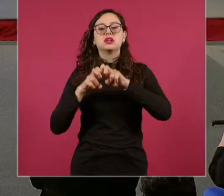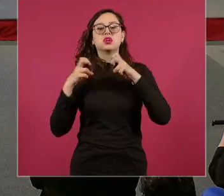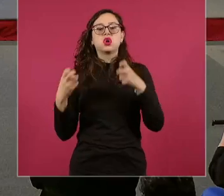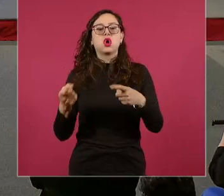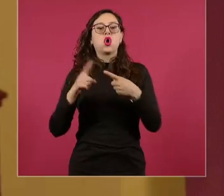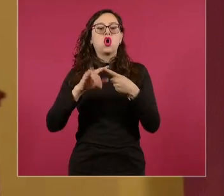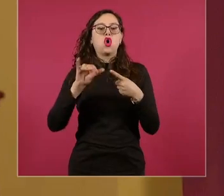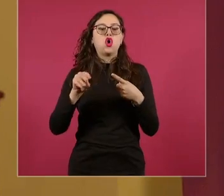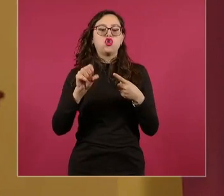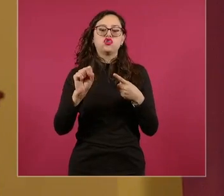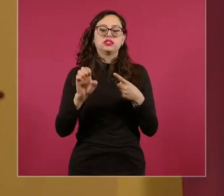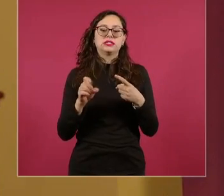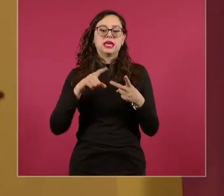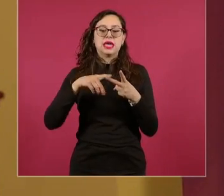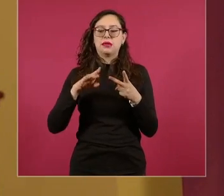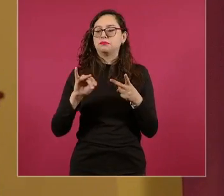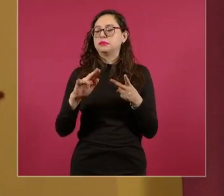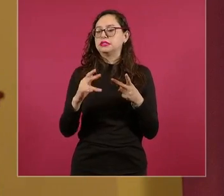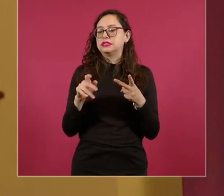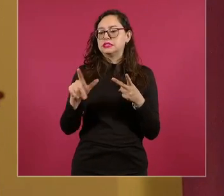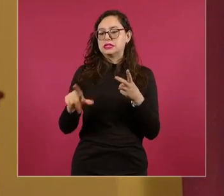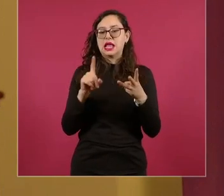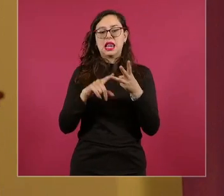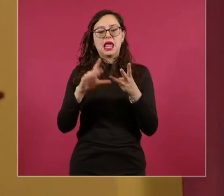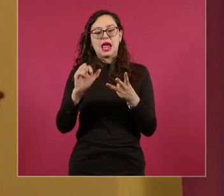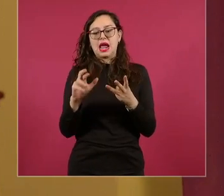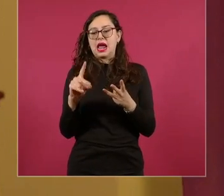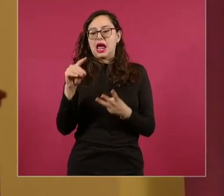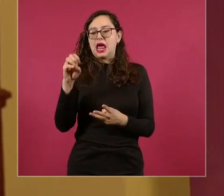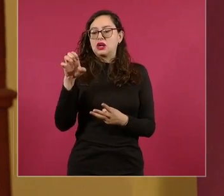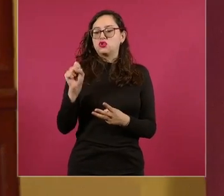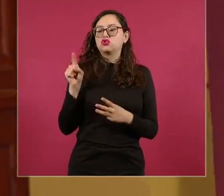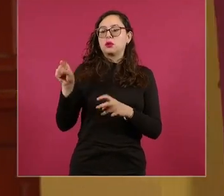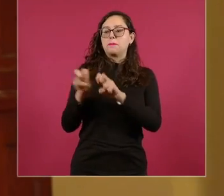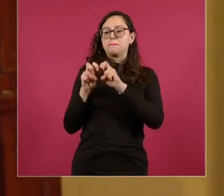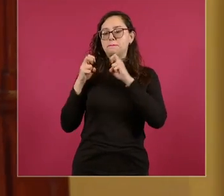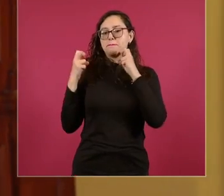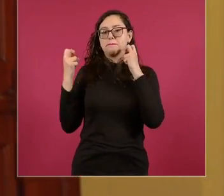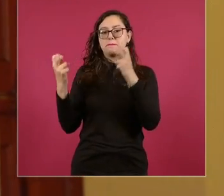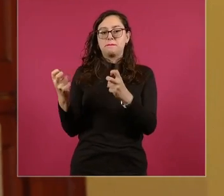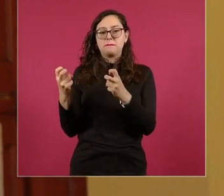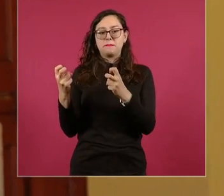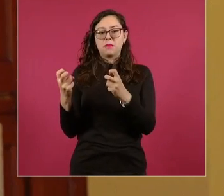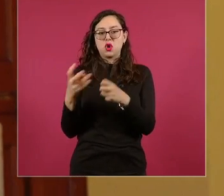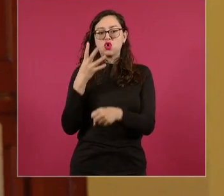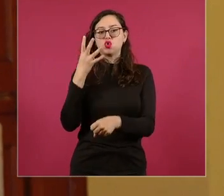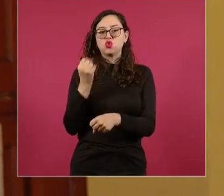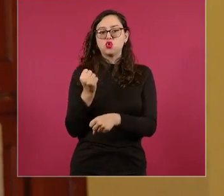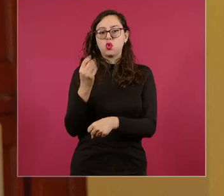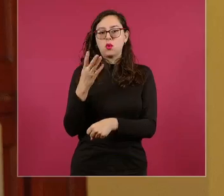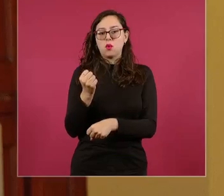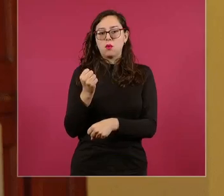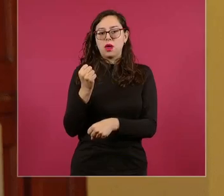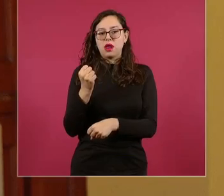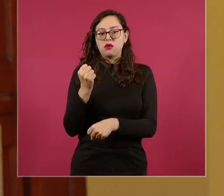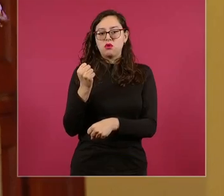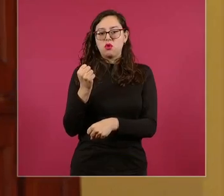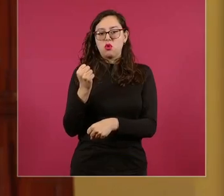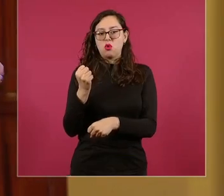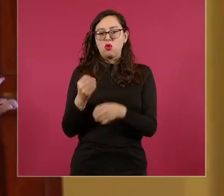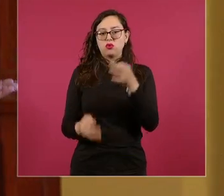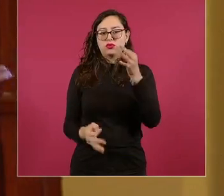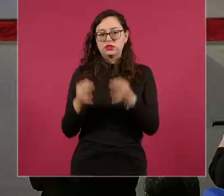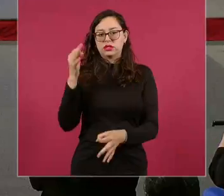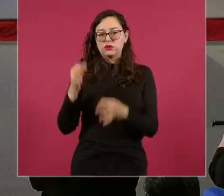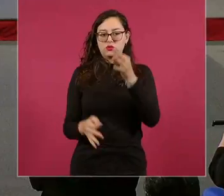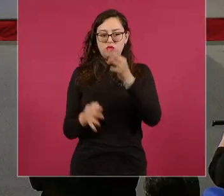Juan Carlos Ramírez Benítez, magistrados del Noveno Tribunal Colegiado en Materia Penal del